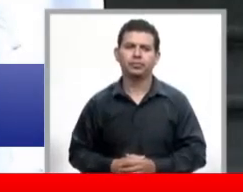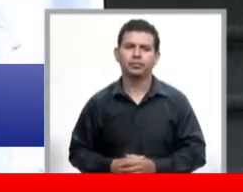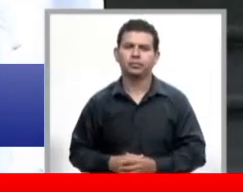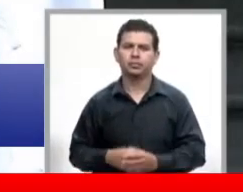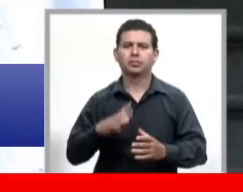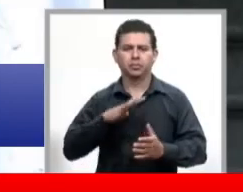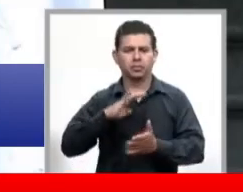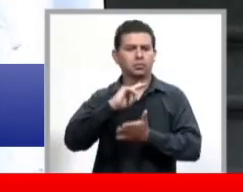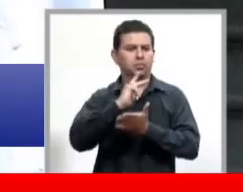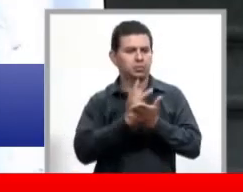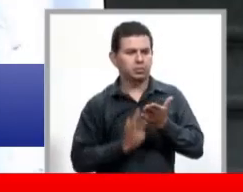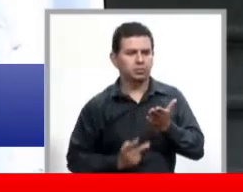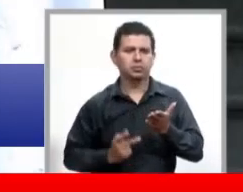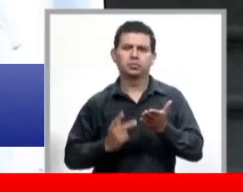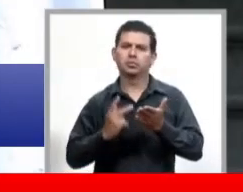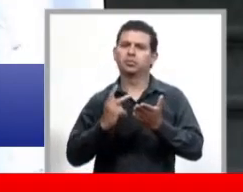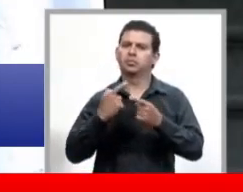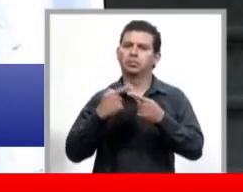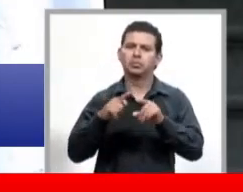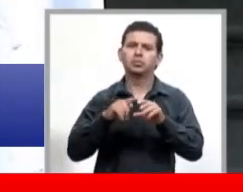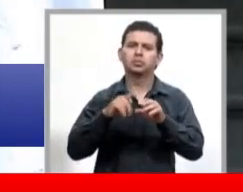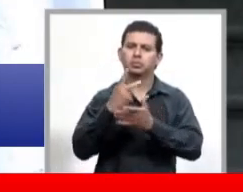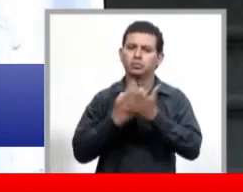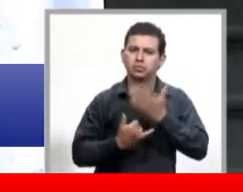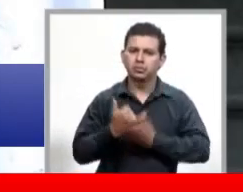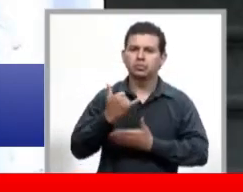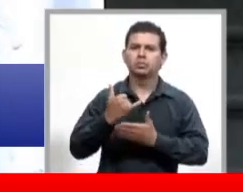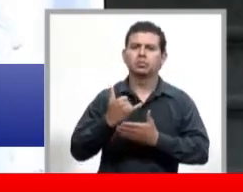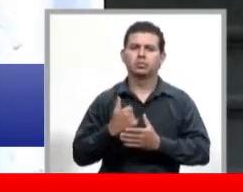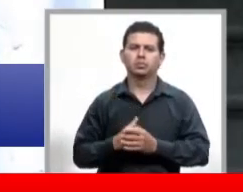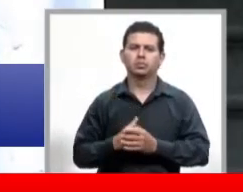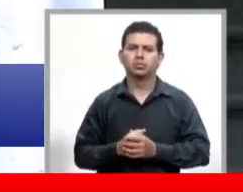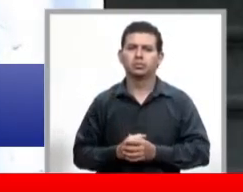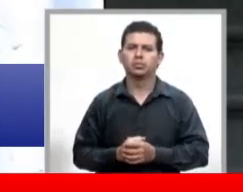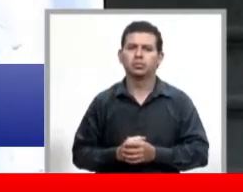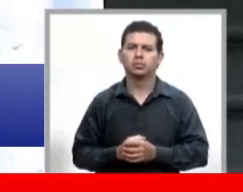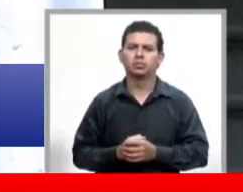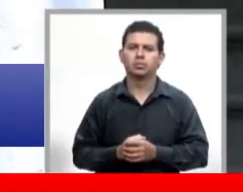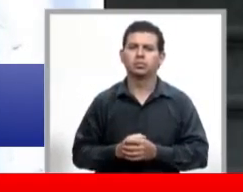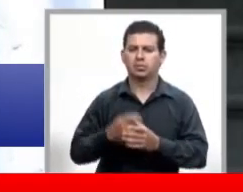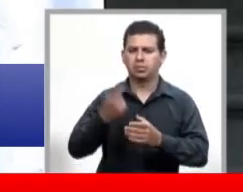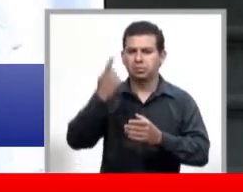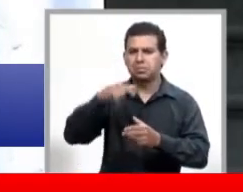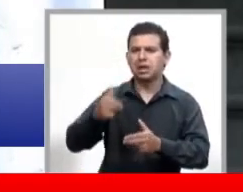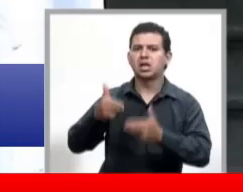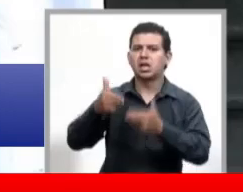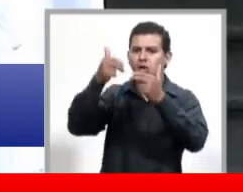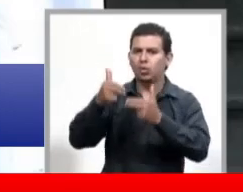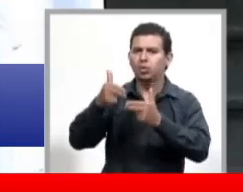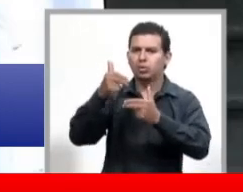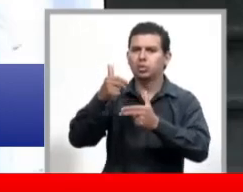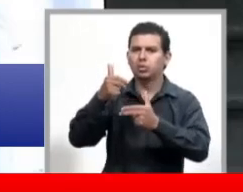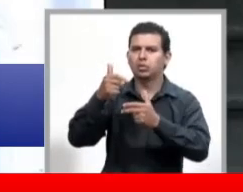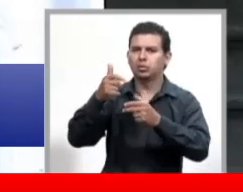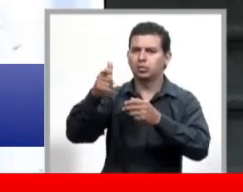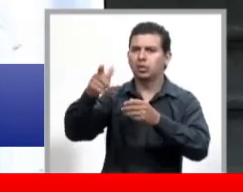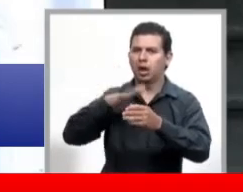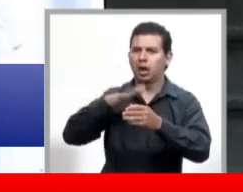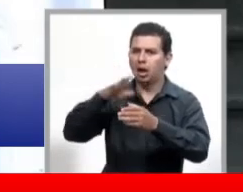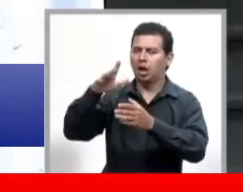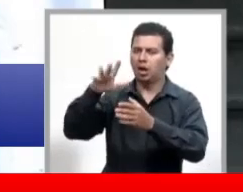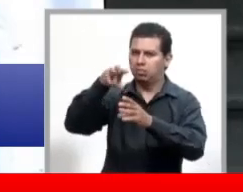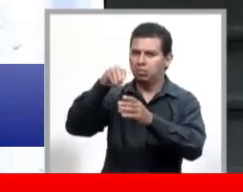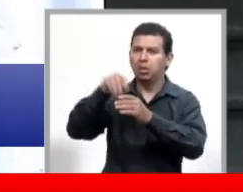diferentes programas económicos, y hay unos que están enfocados al sector formal, ¿no? Entonces, si cumplen